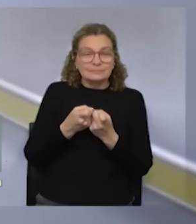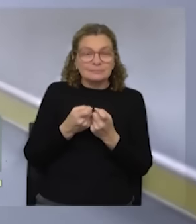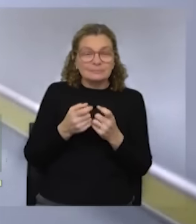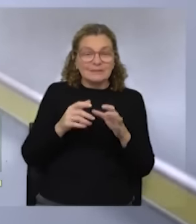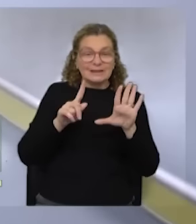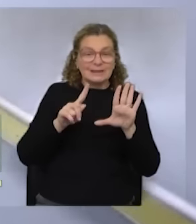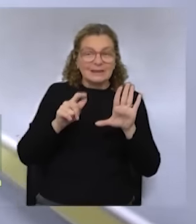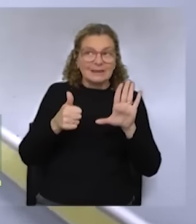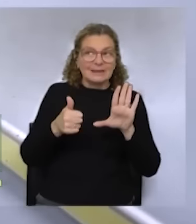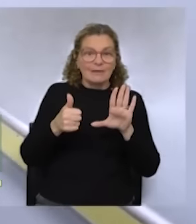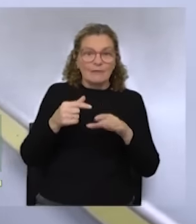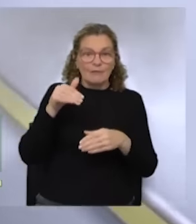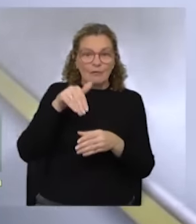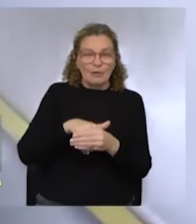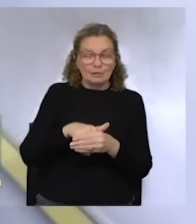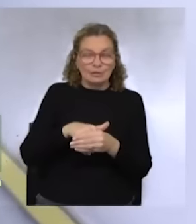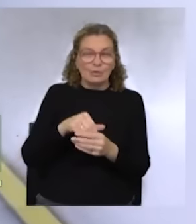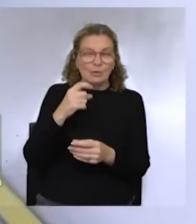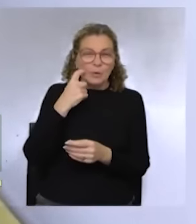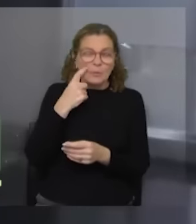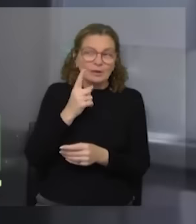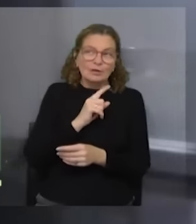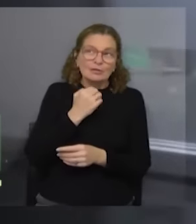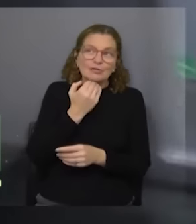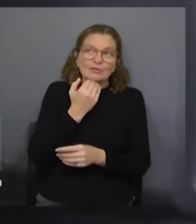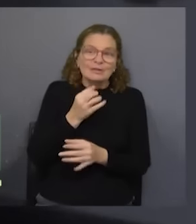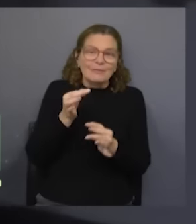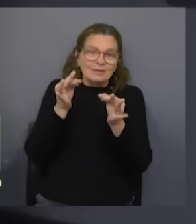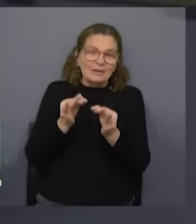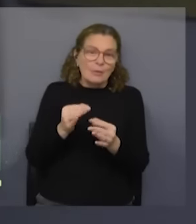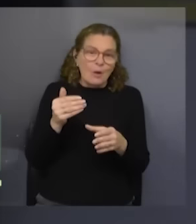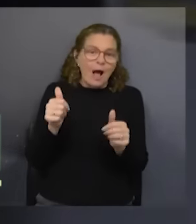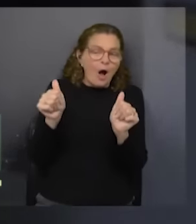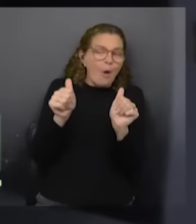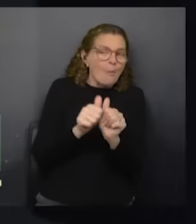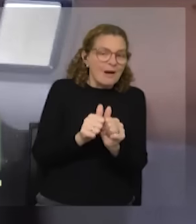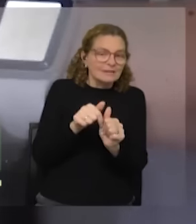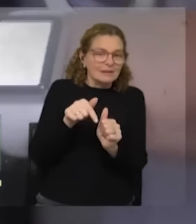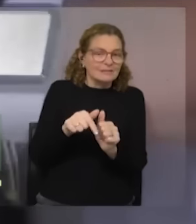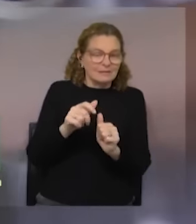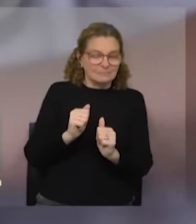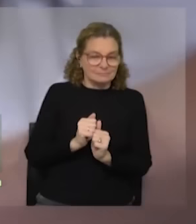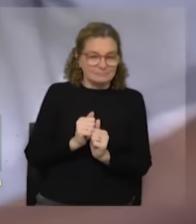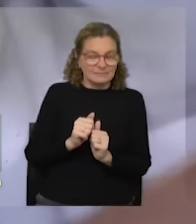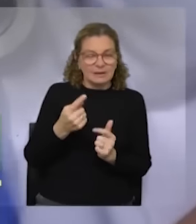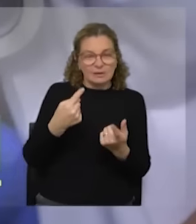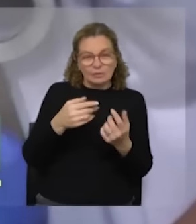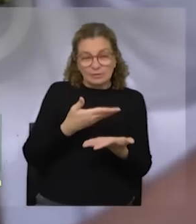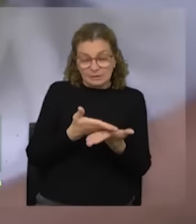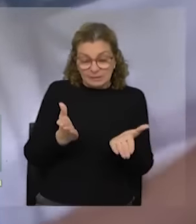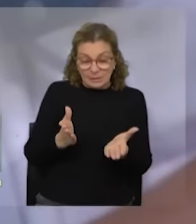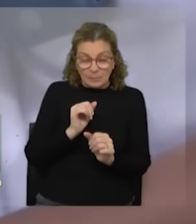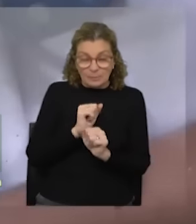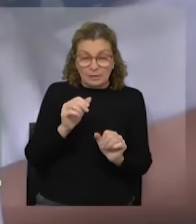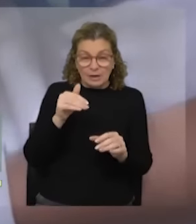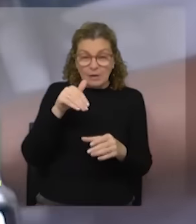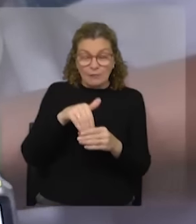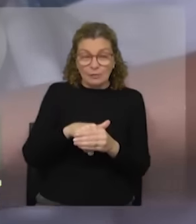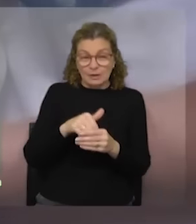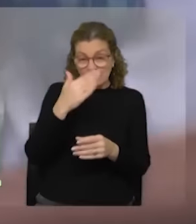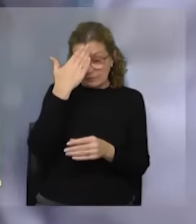16 votos cifra que no es seguro que acompañe la idea de ponerlo a consideración del plenario en ese escenario podrían votar a favor el